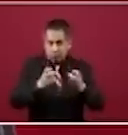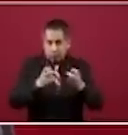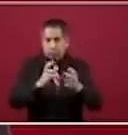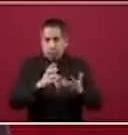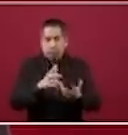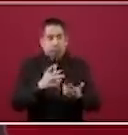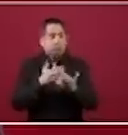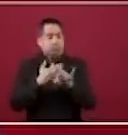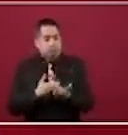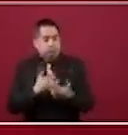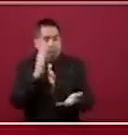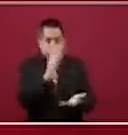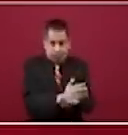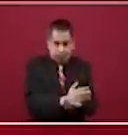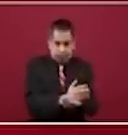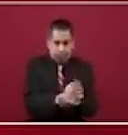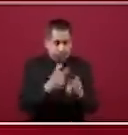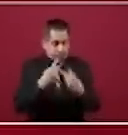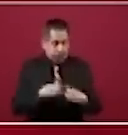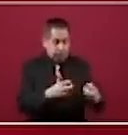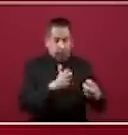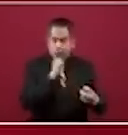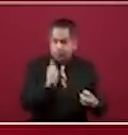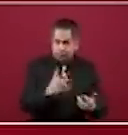de combustible.